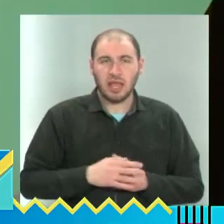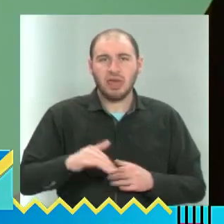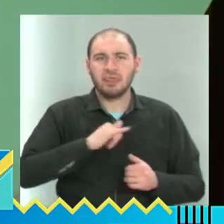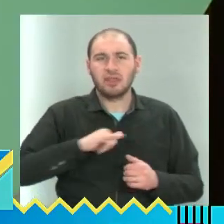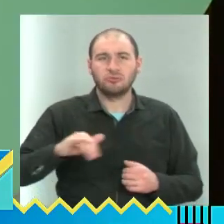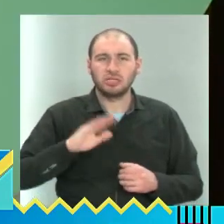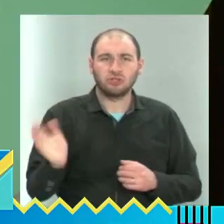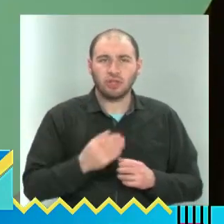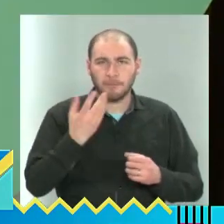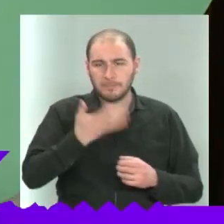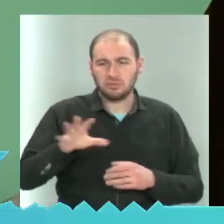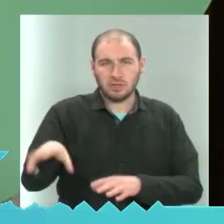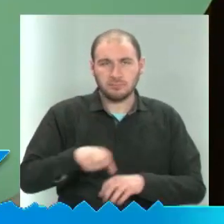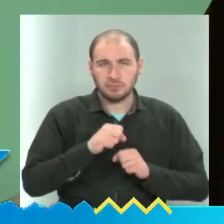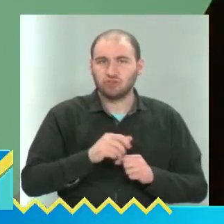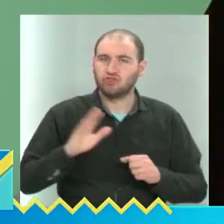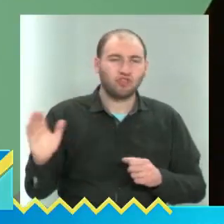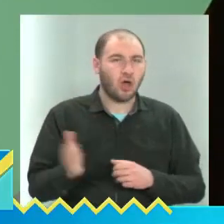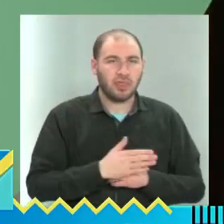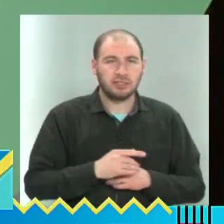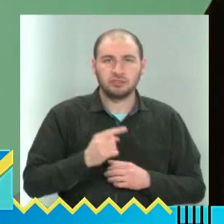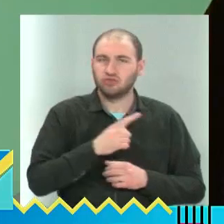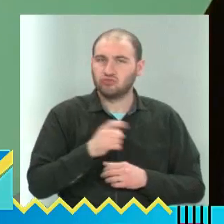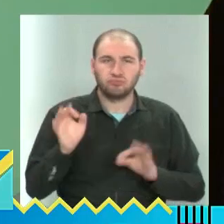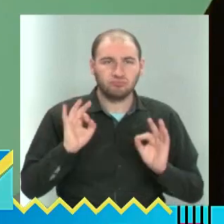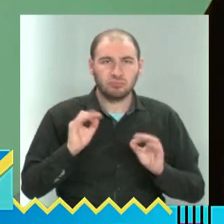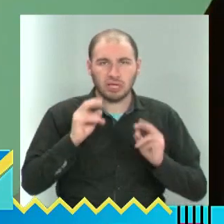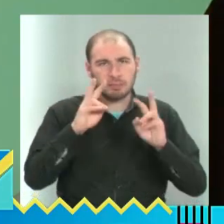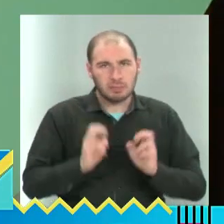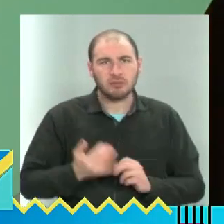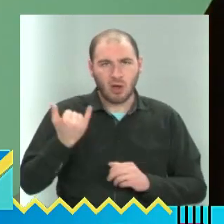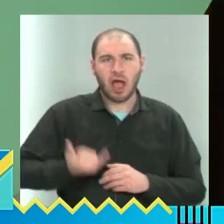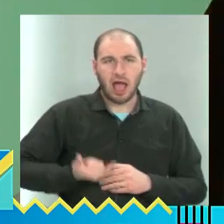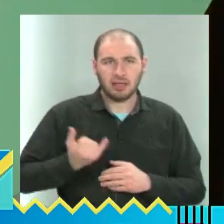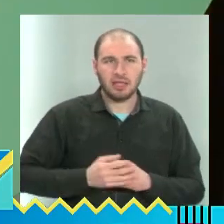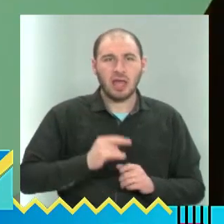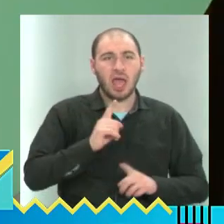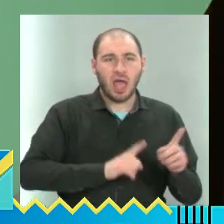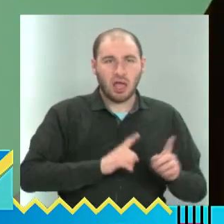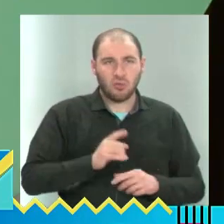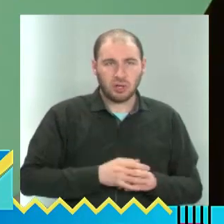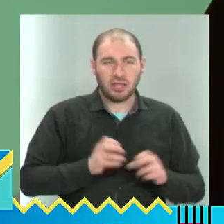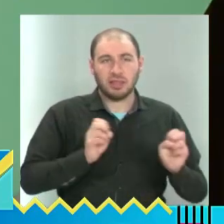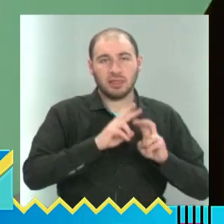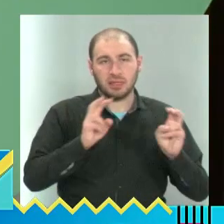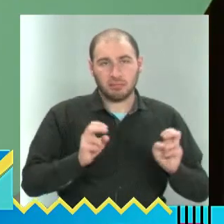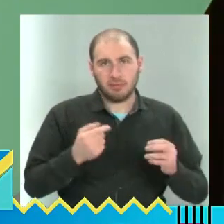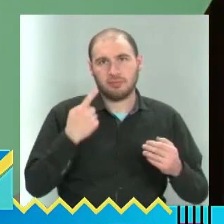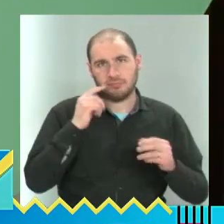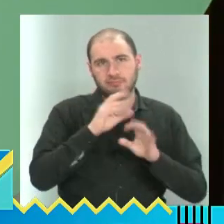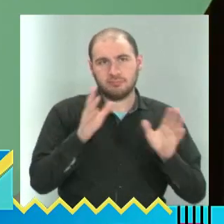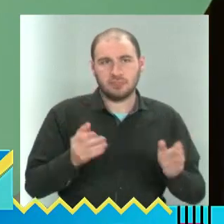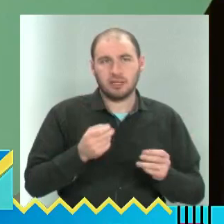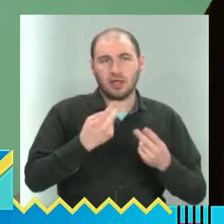denuncias que se hacen por trata de personas, todas, el 100% se investigan. Algunas, lógicamente, por una cuestión obvia